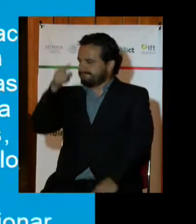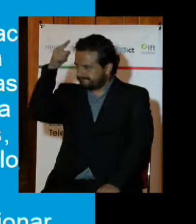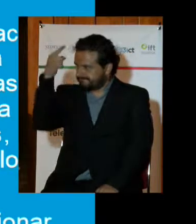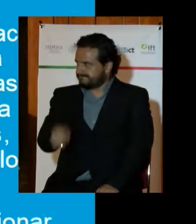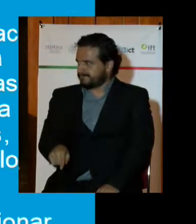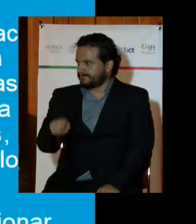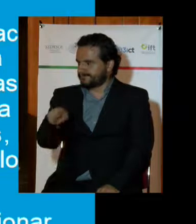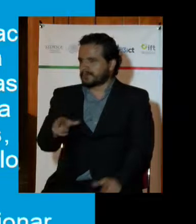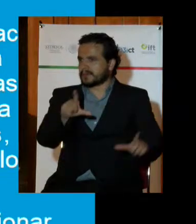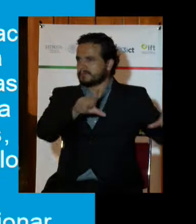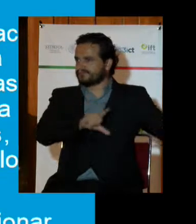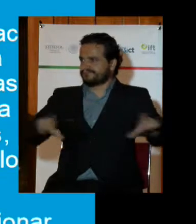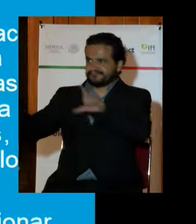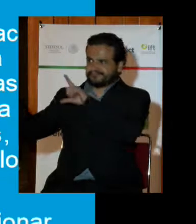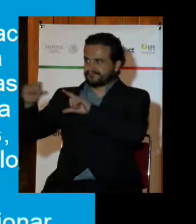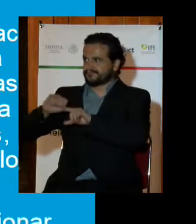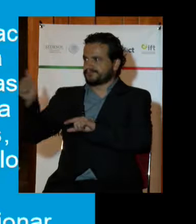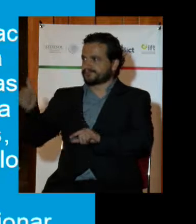favor.